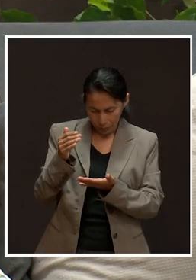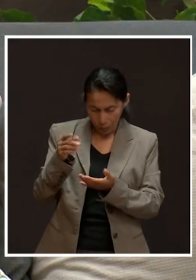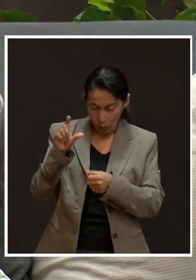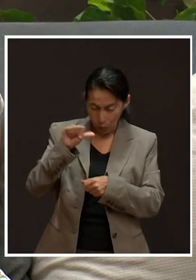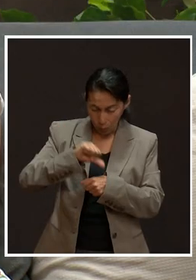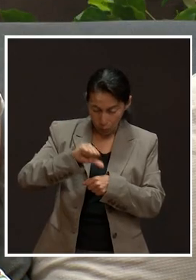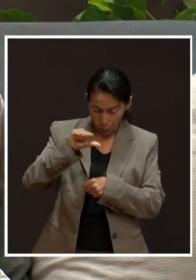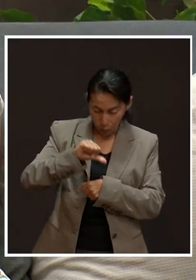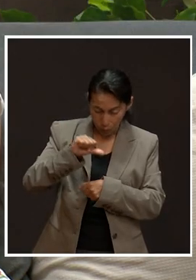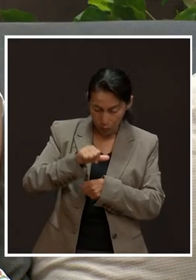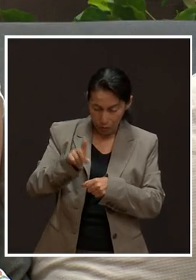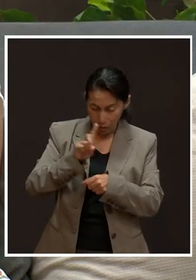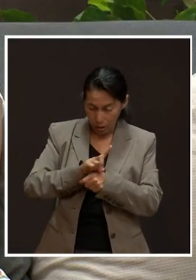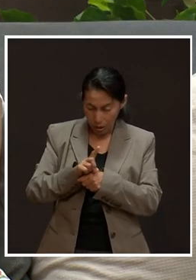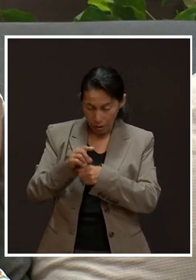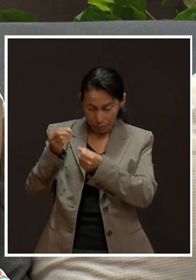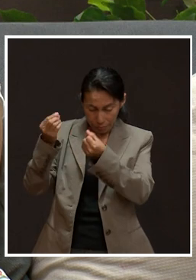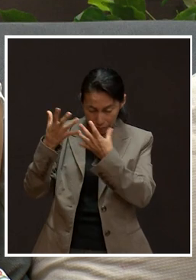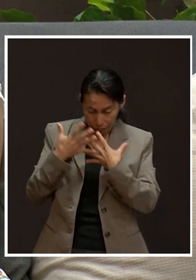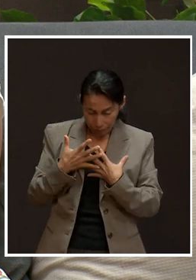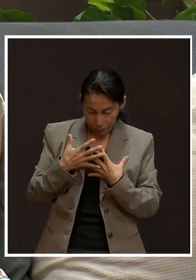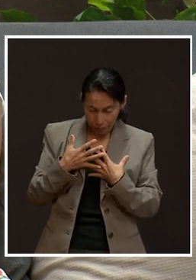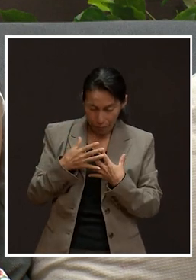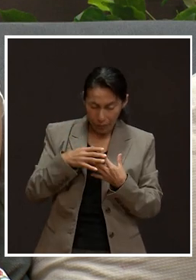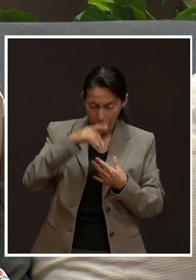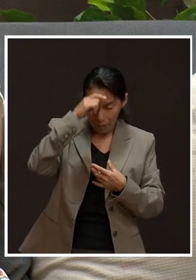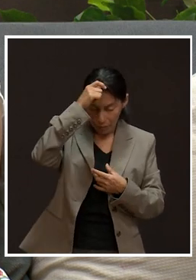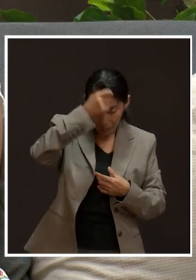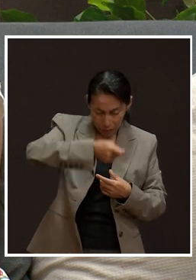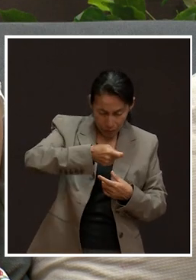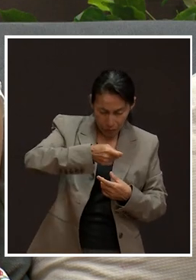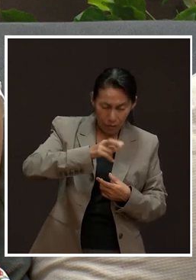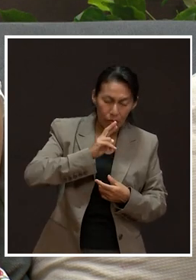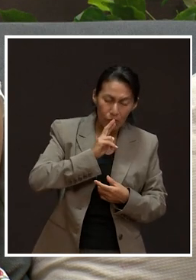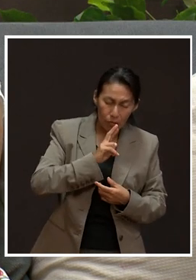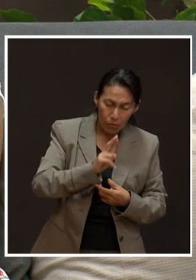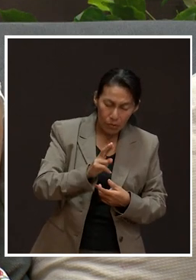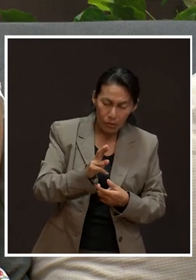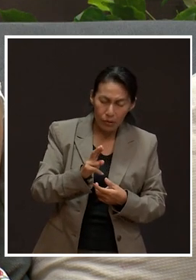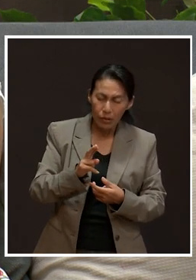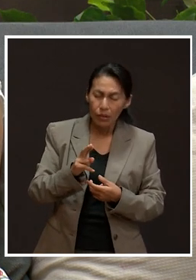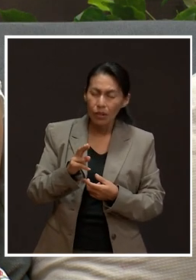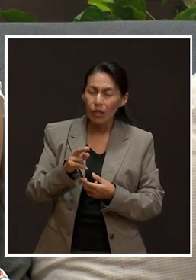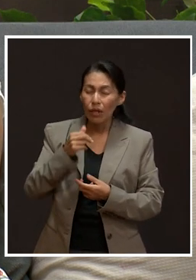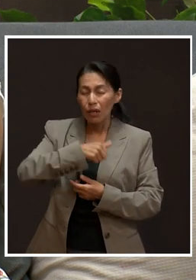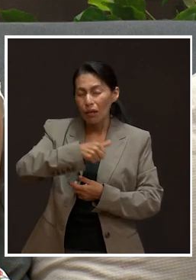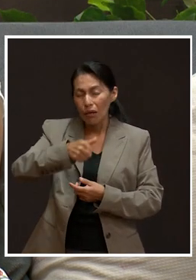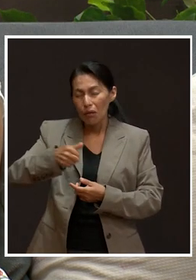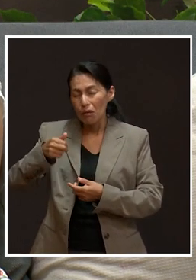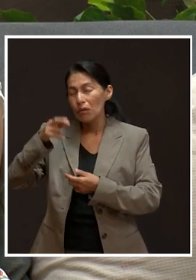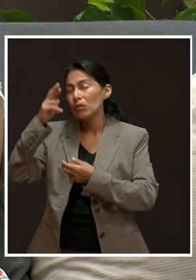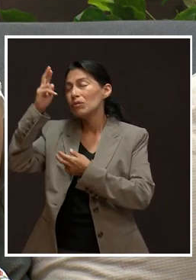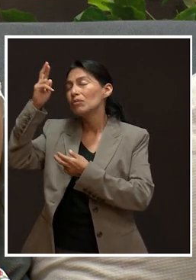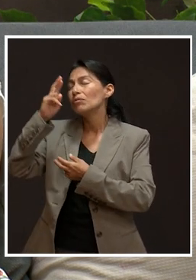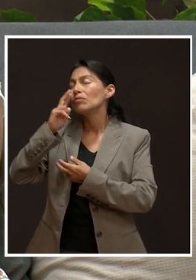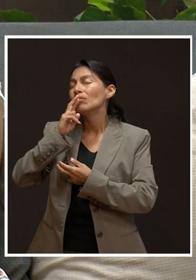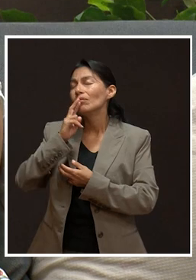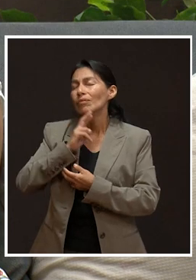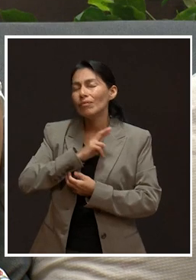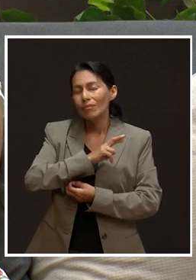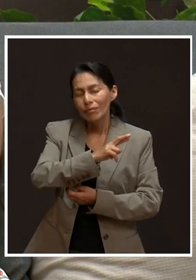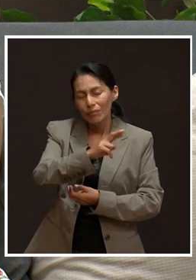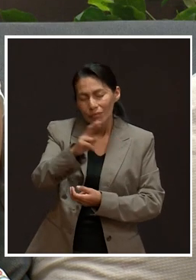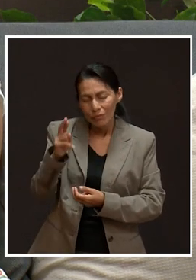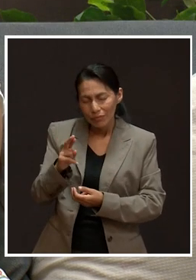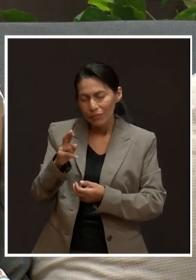Señor, te damos gracias por esa noche que nos has regalado. Te agradecemos por las bendiciones, por las